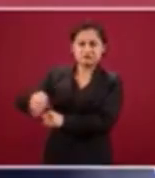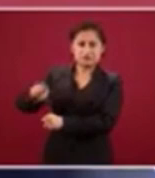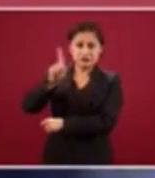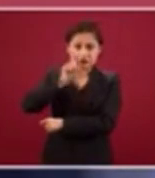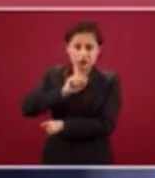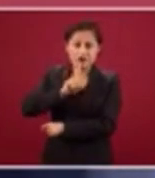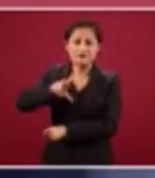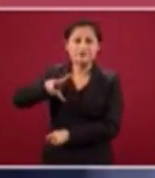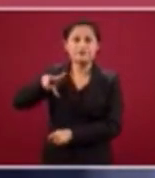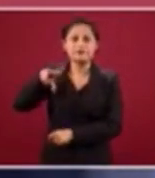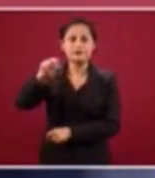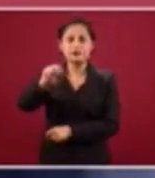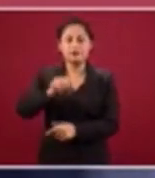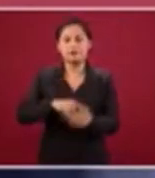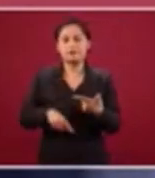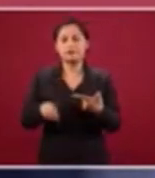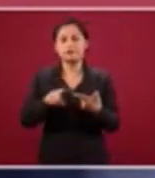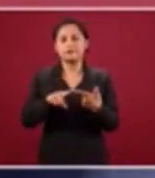Siete,